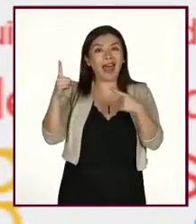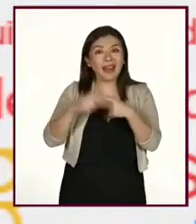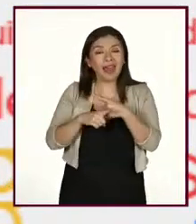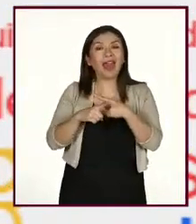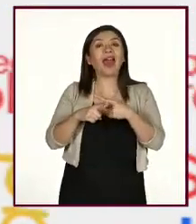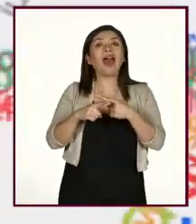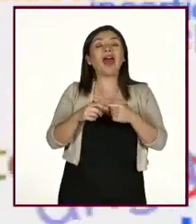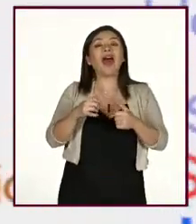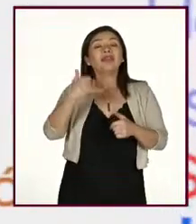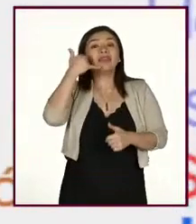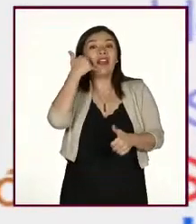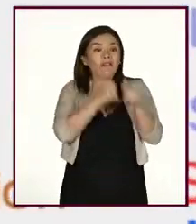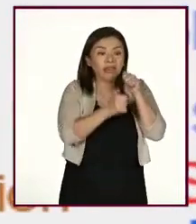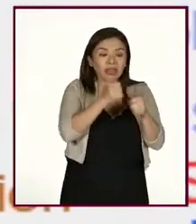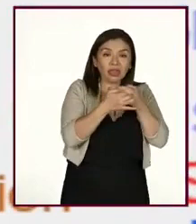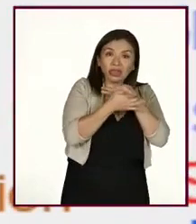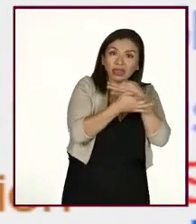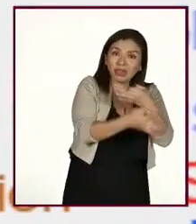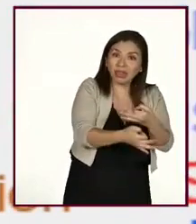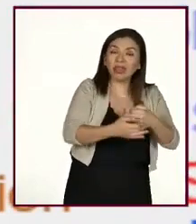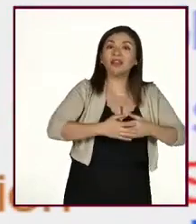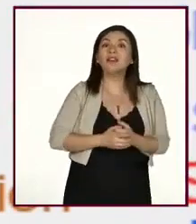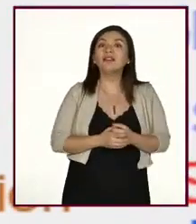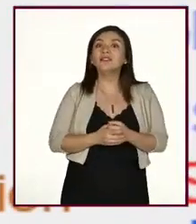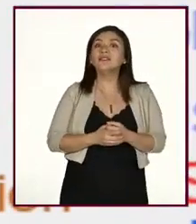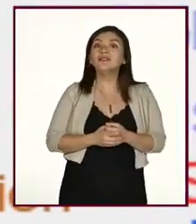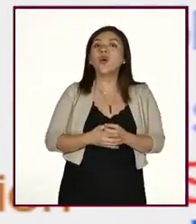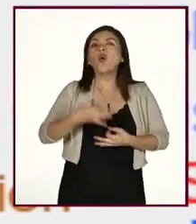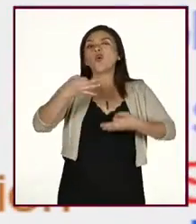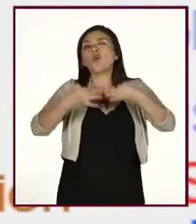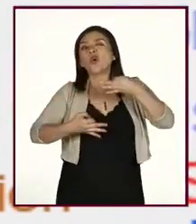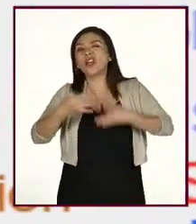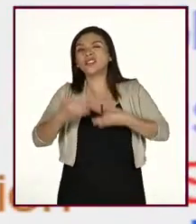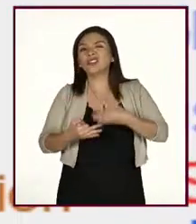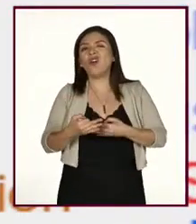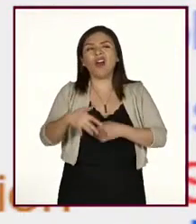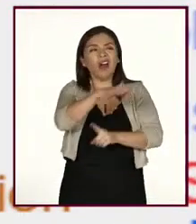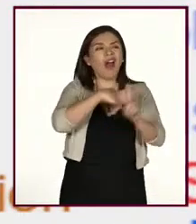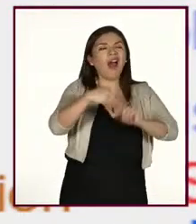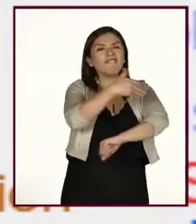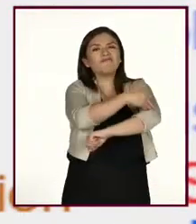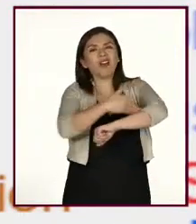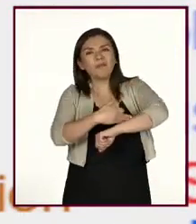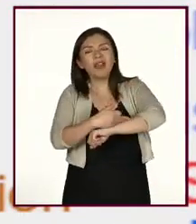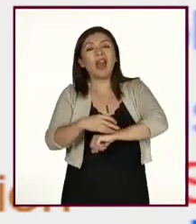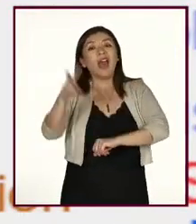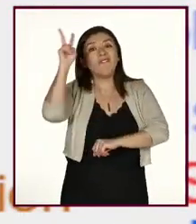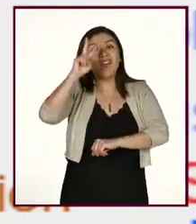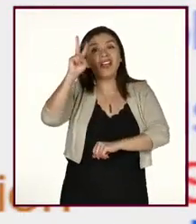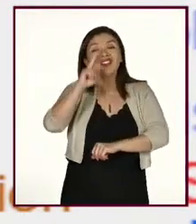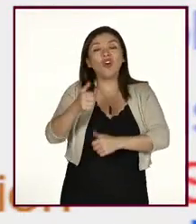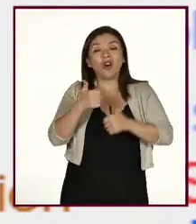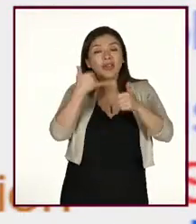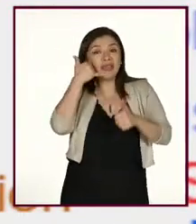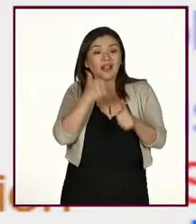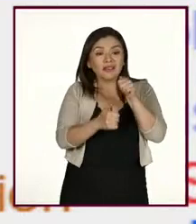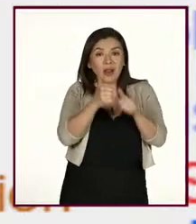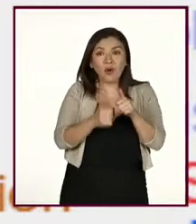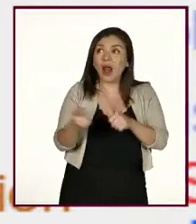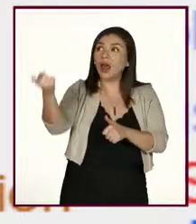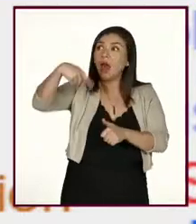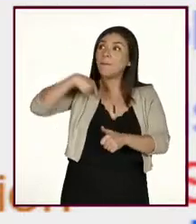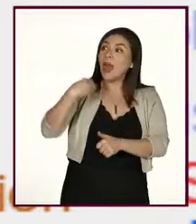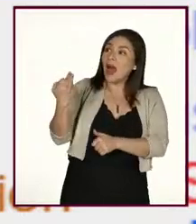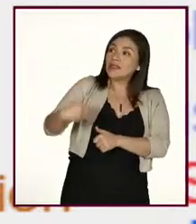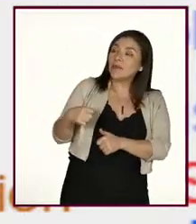adicción celular también, doctor, juicios, ambiente familiar, aspecto físico, adicción al celular otra vez, la aprobación de otros,